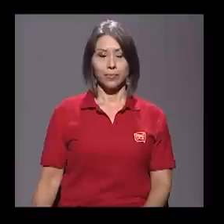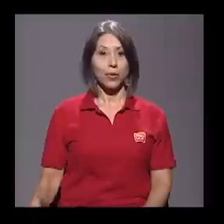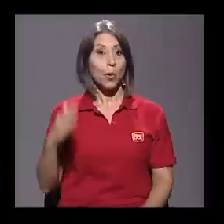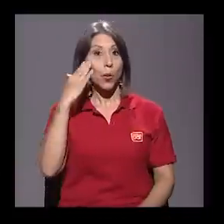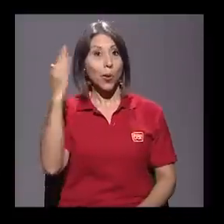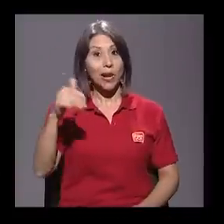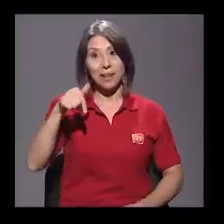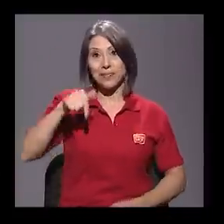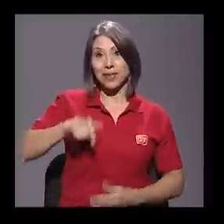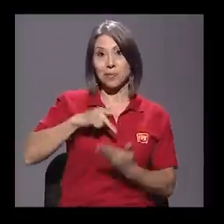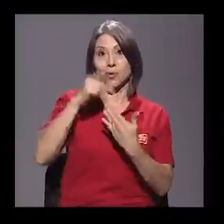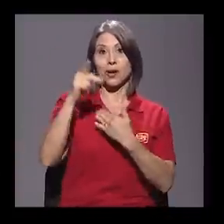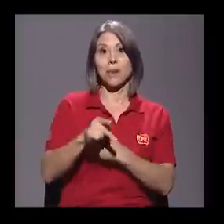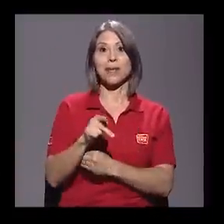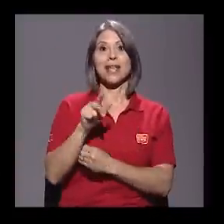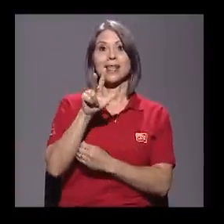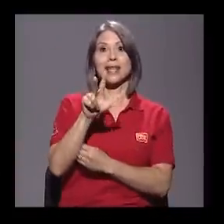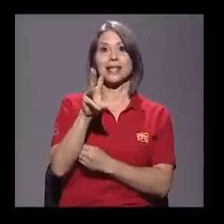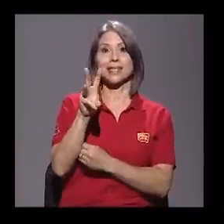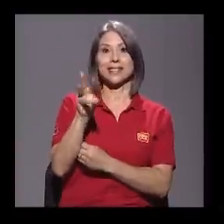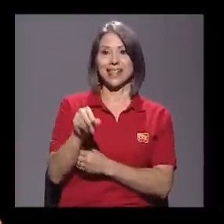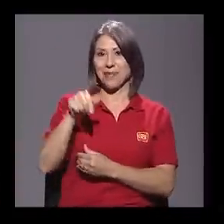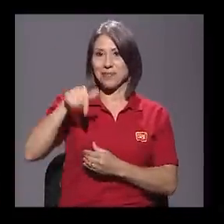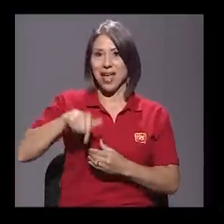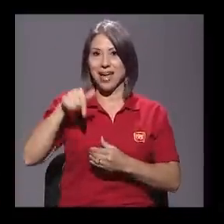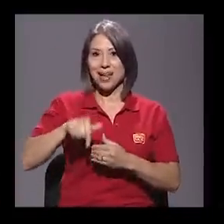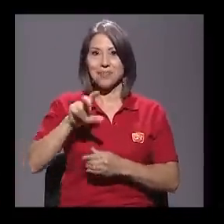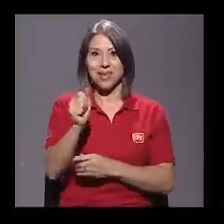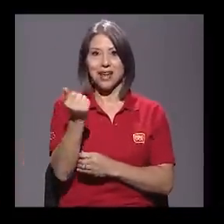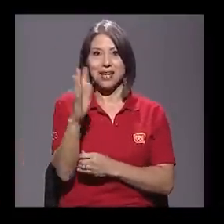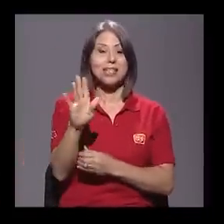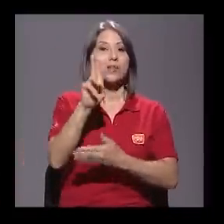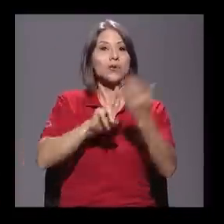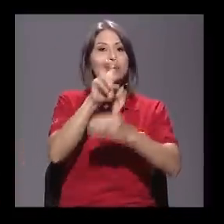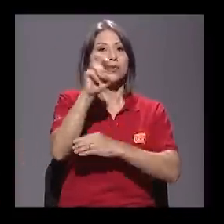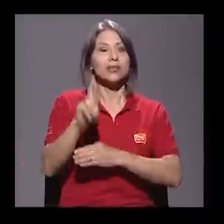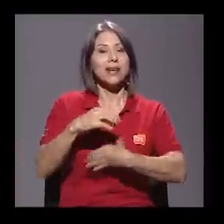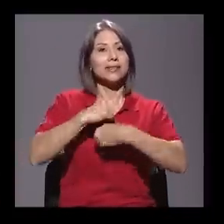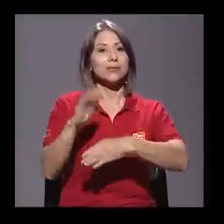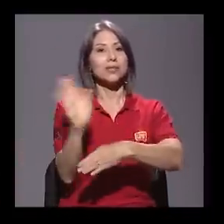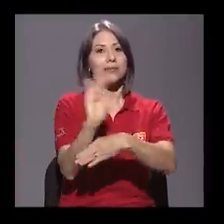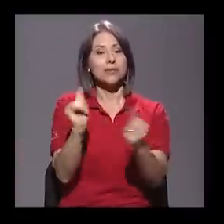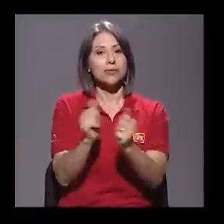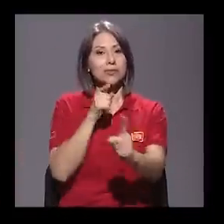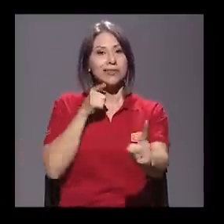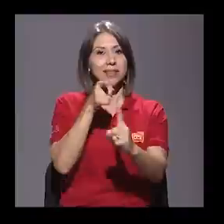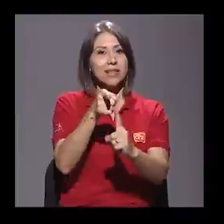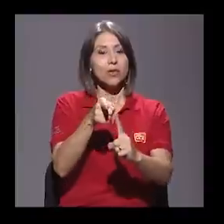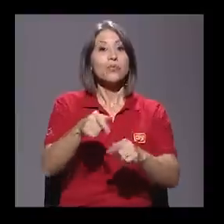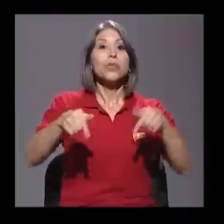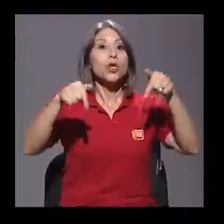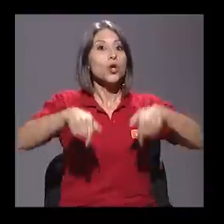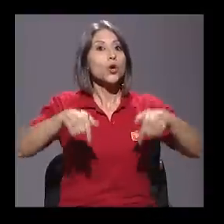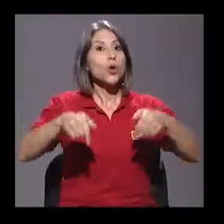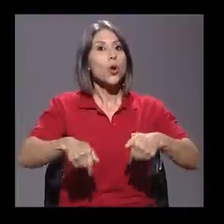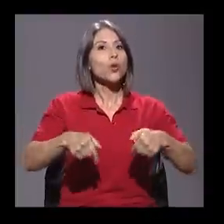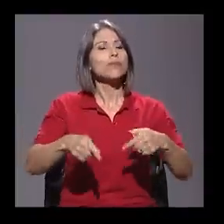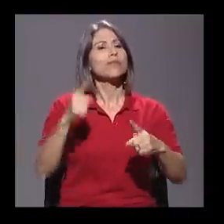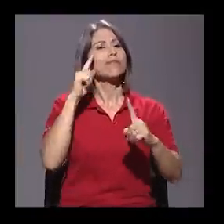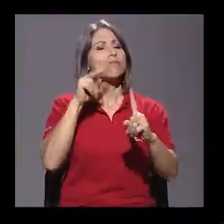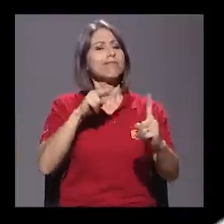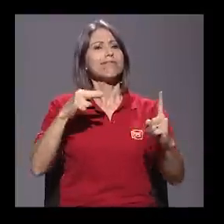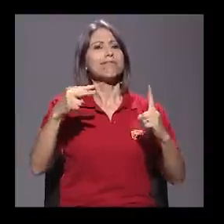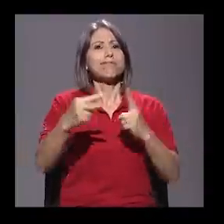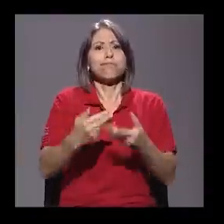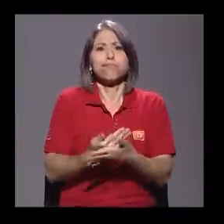Hola, estamos en 360 acá desde los estudios del canal 15 Universidad de Costa Rica, donde hacemos televisión con sentido. Y hoy traemos una mirada refrescante